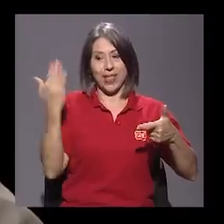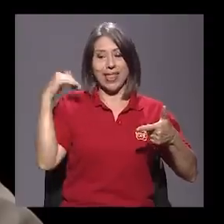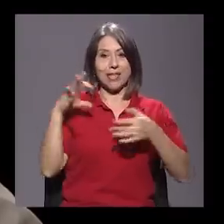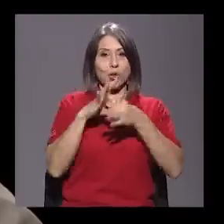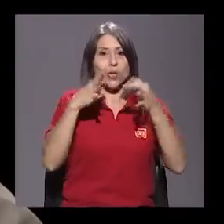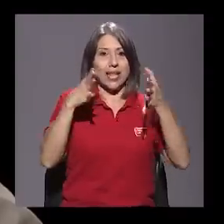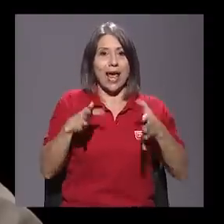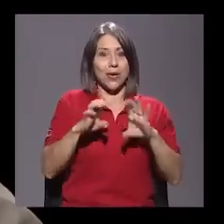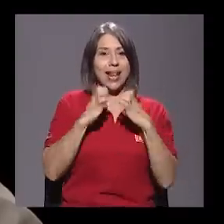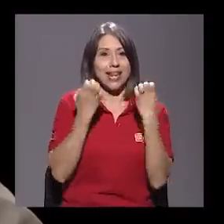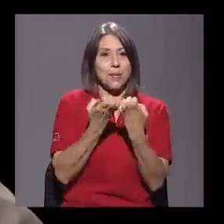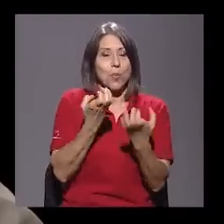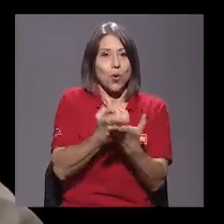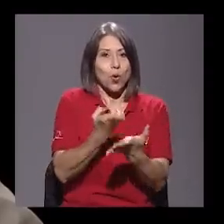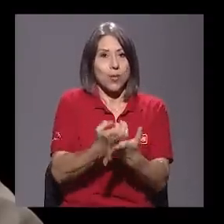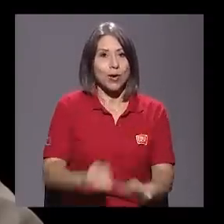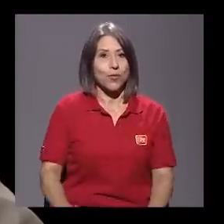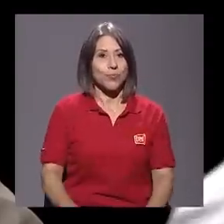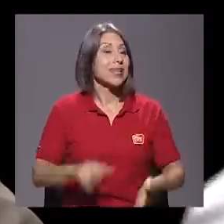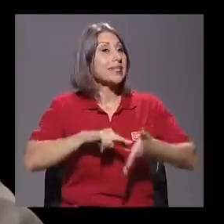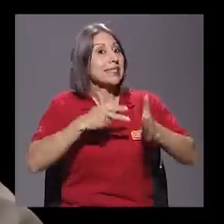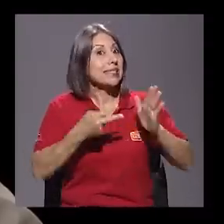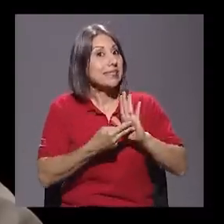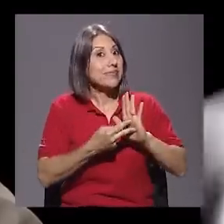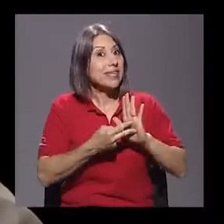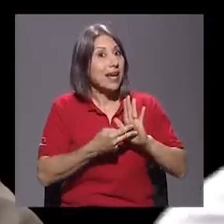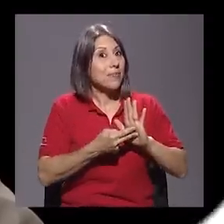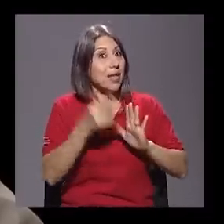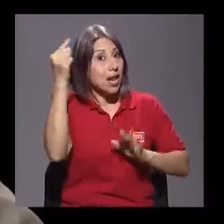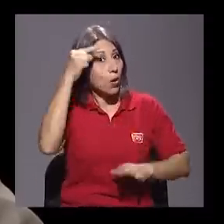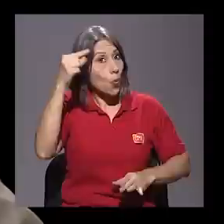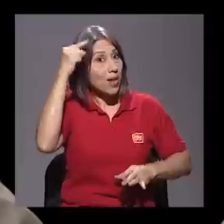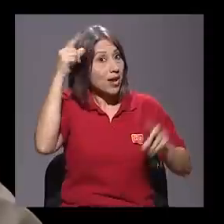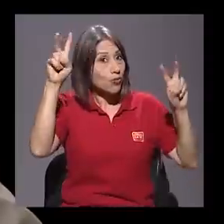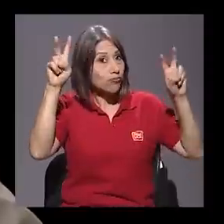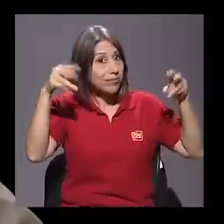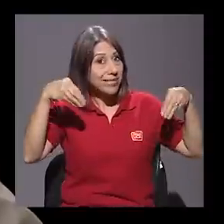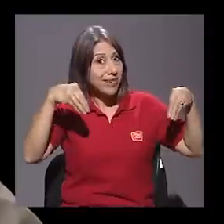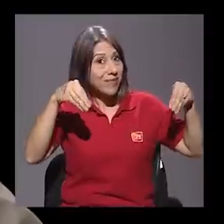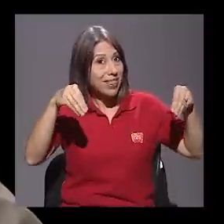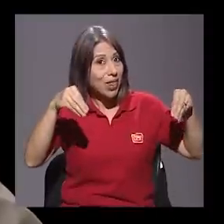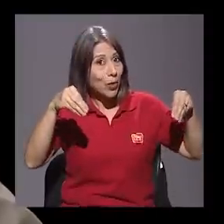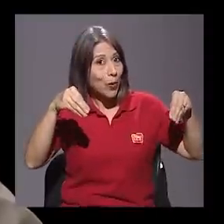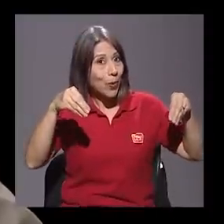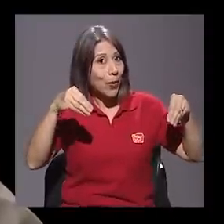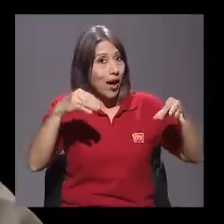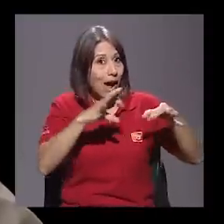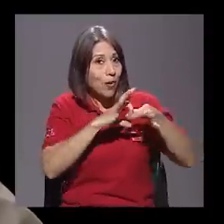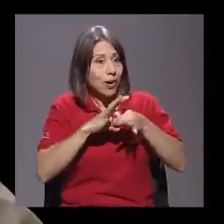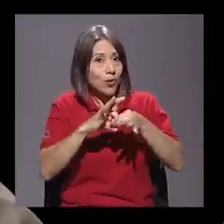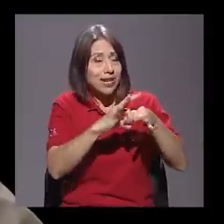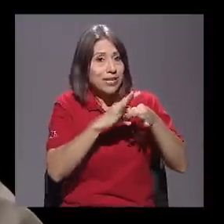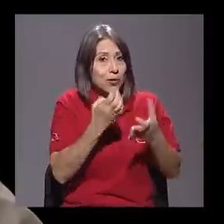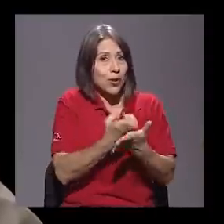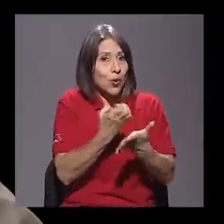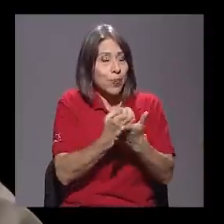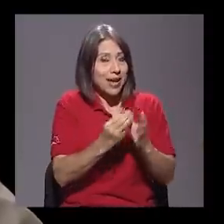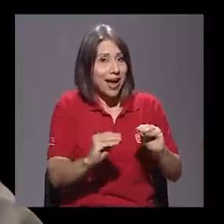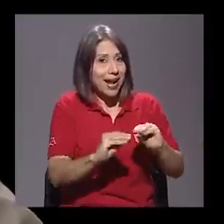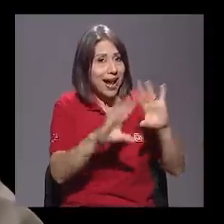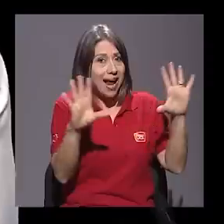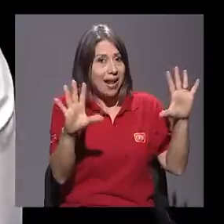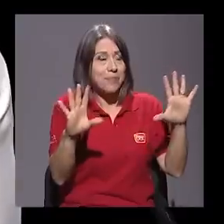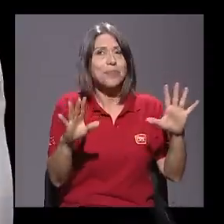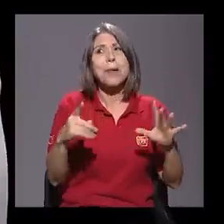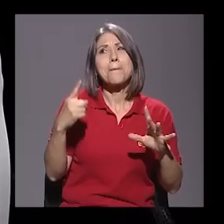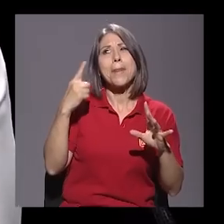en términos más periodísticos, el gobierno se había vendido a una coordinación económica clara.